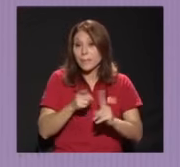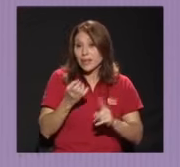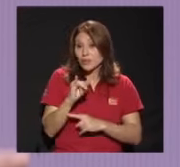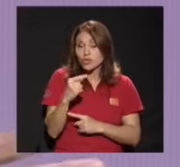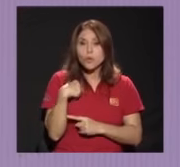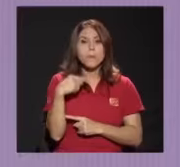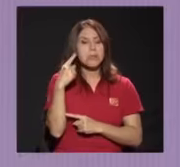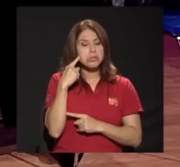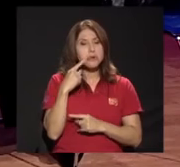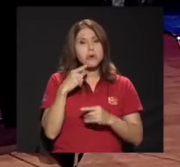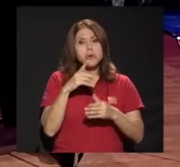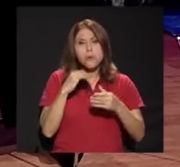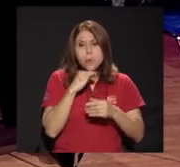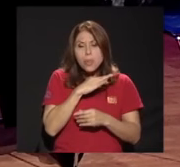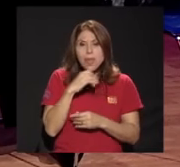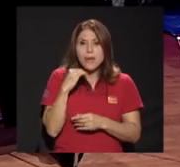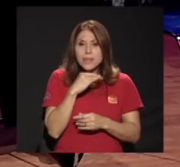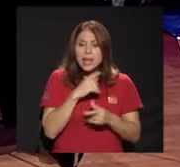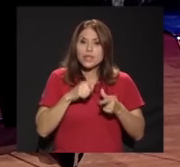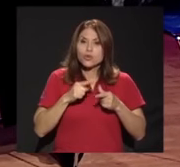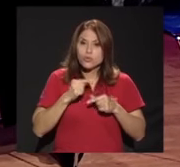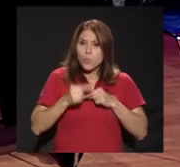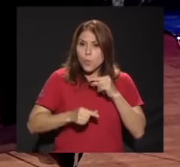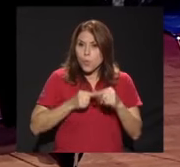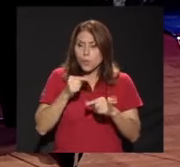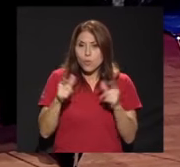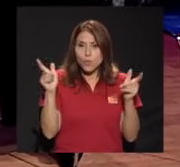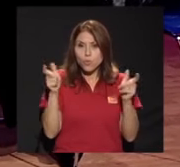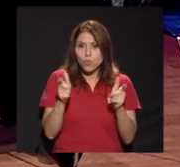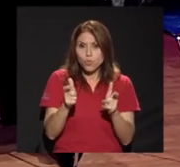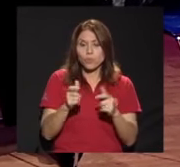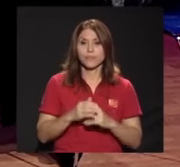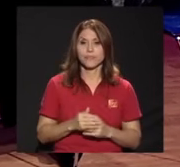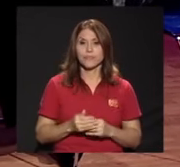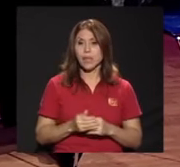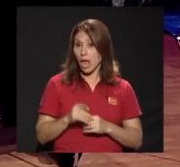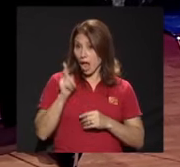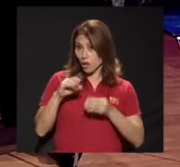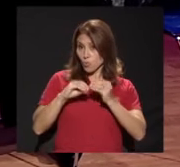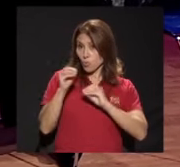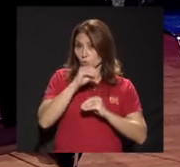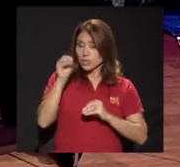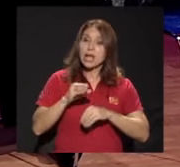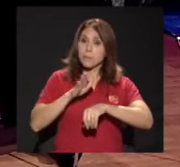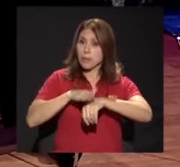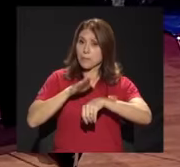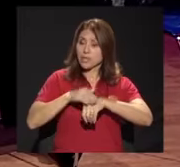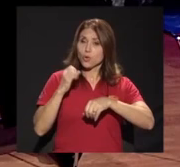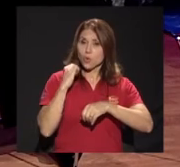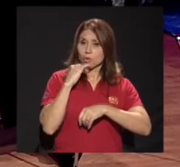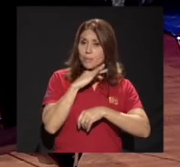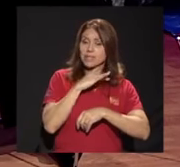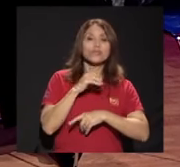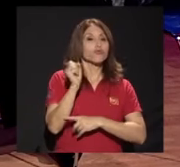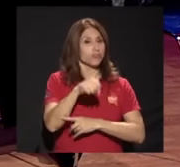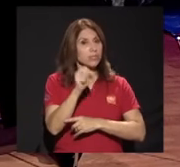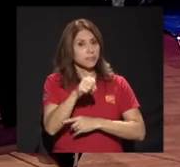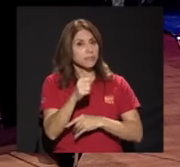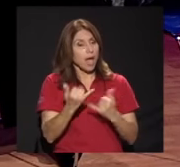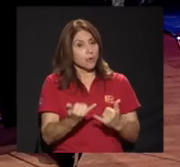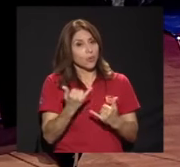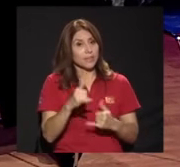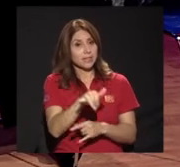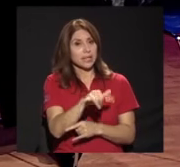menos, ¿verdad? Entonces, es desincentivar. Exactamente. ¿Verdad? ¿Hay un rango permitido de contaminación? Sí, sí. Actualmente es así.